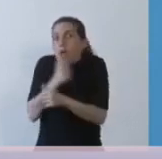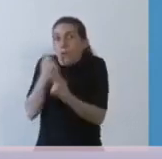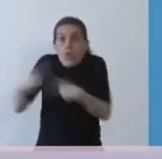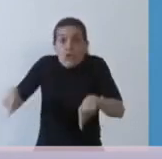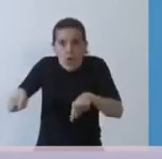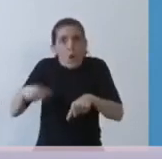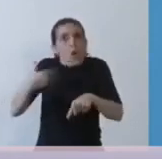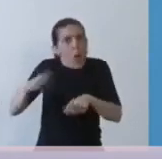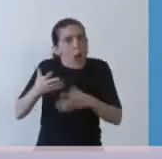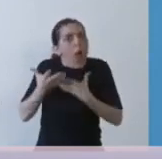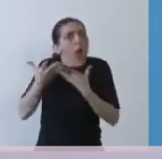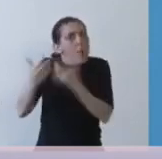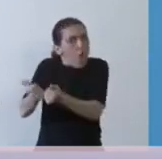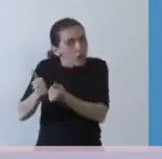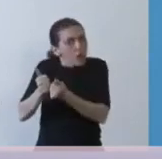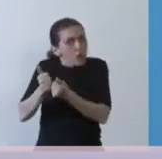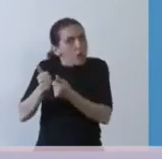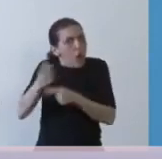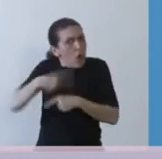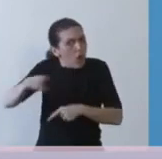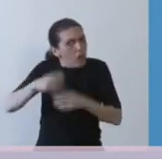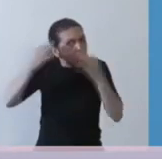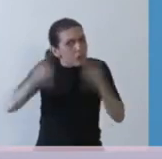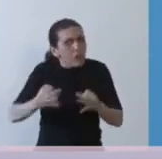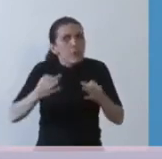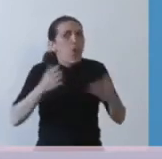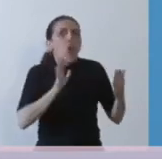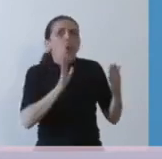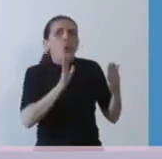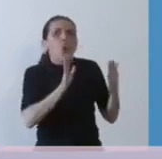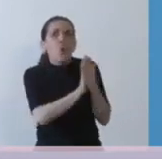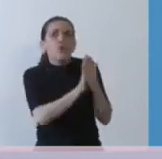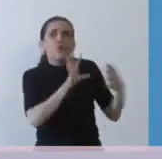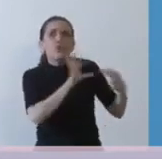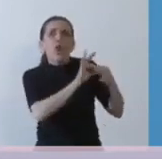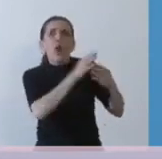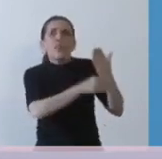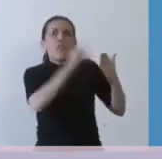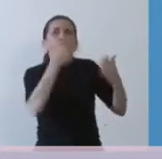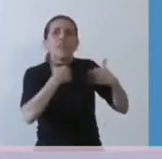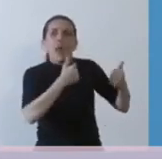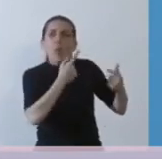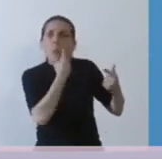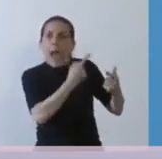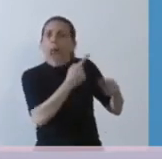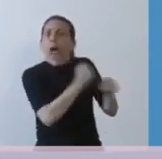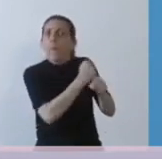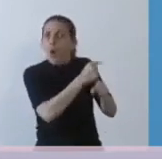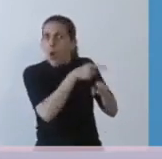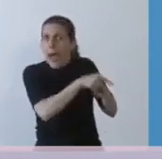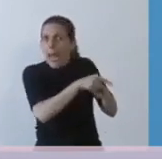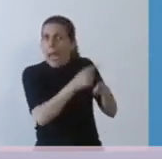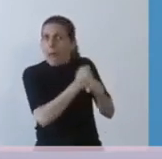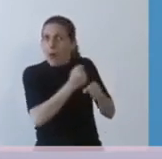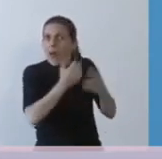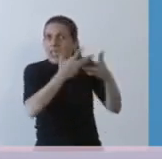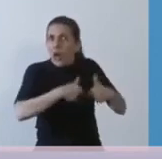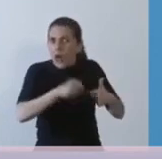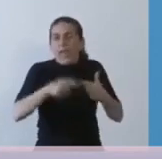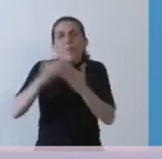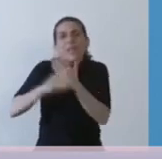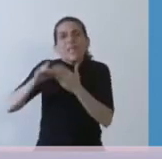apoyo muy específico estamos trabajando Este programa con el Ministerio de salud para que valide las tecnologías y con el Ministerio de ciencia tecnología